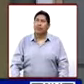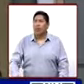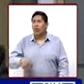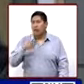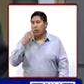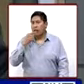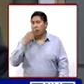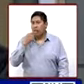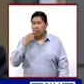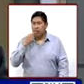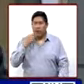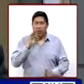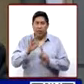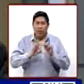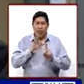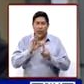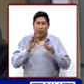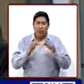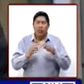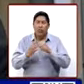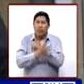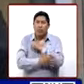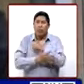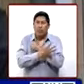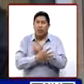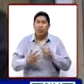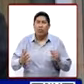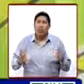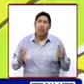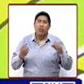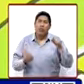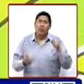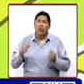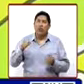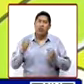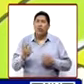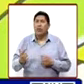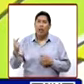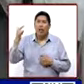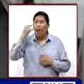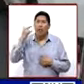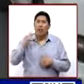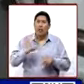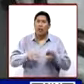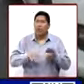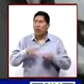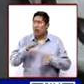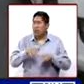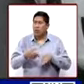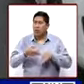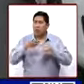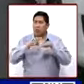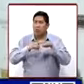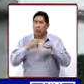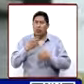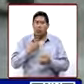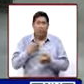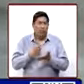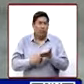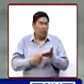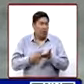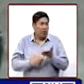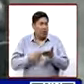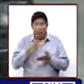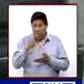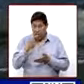¿Y qué dice al respecto la Federación Andina de Choferes del Alto? Esto en torno a un posible incremento en el precio de los pasajes.